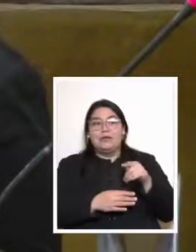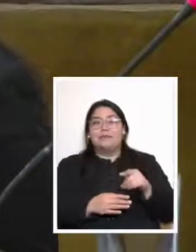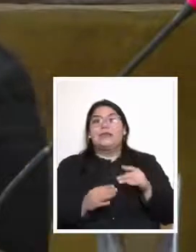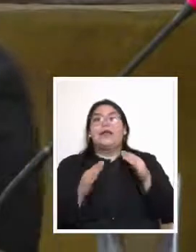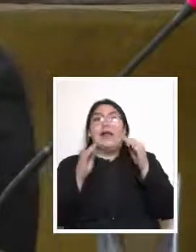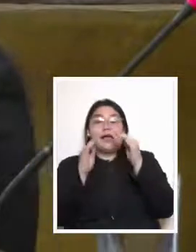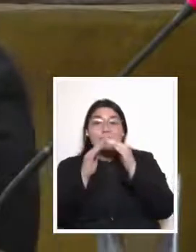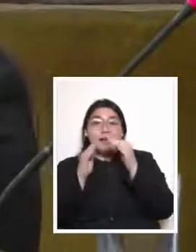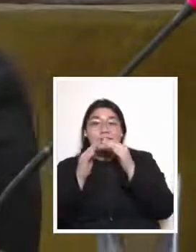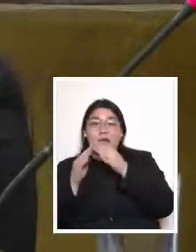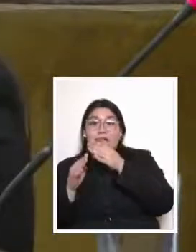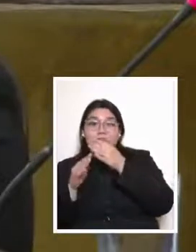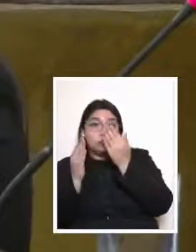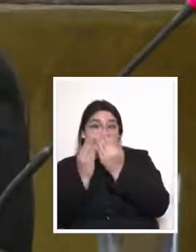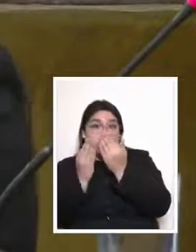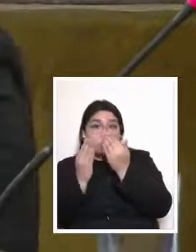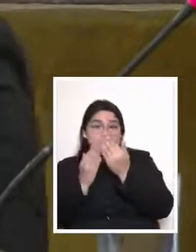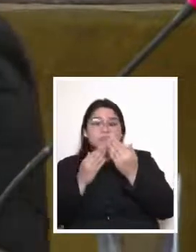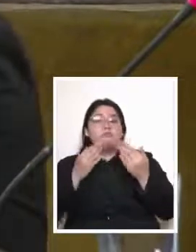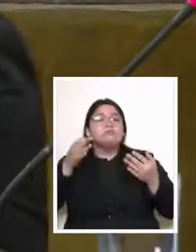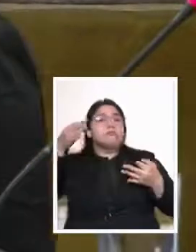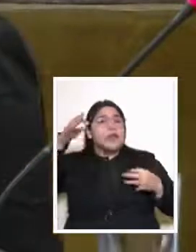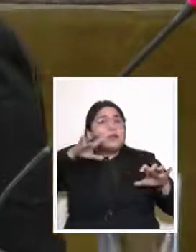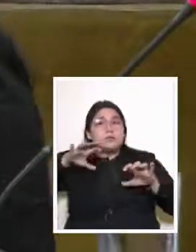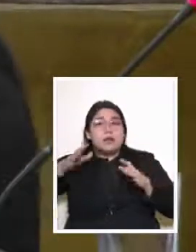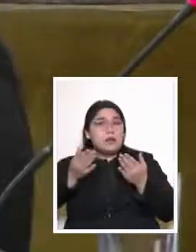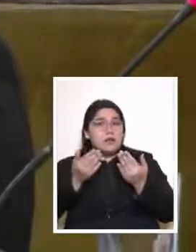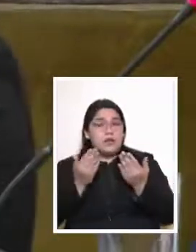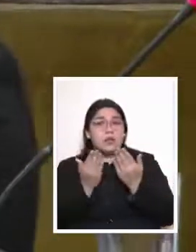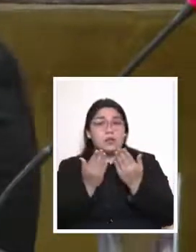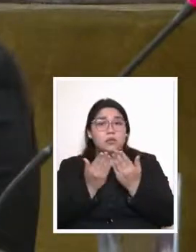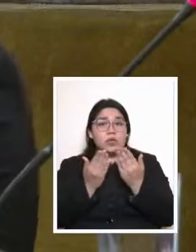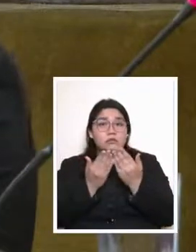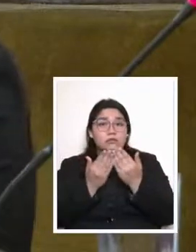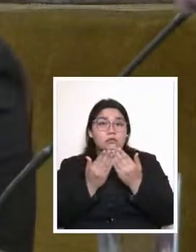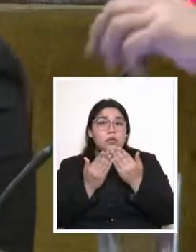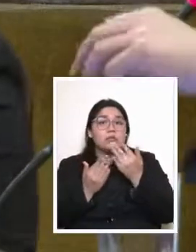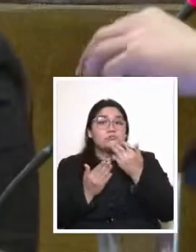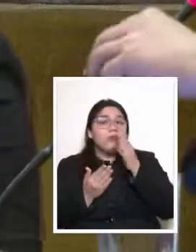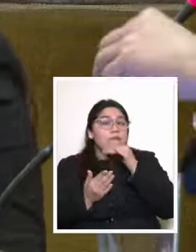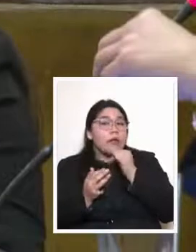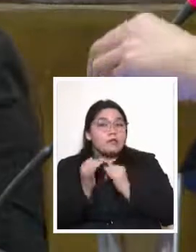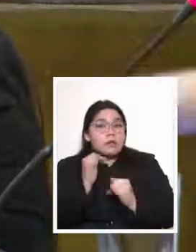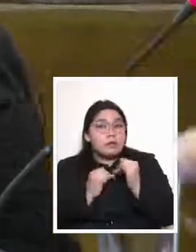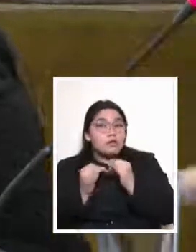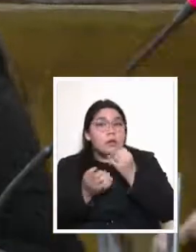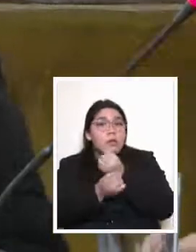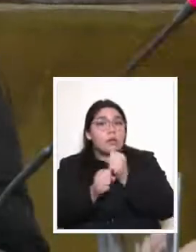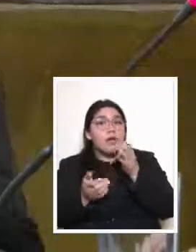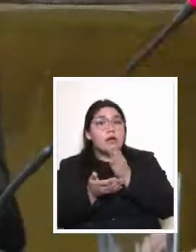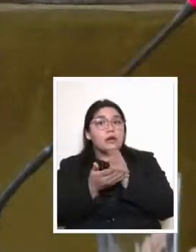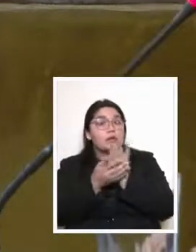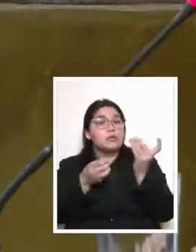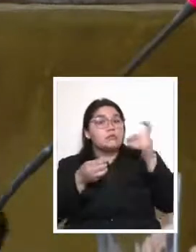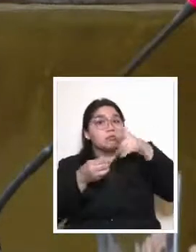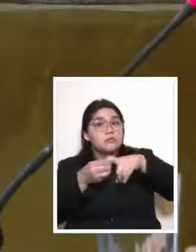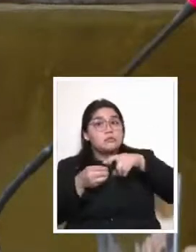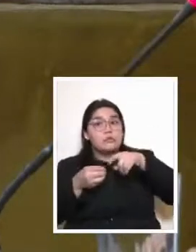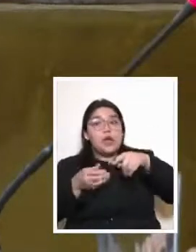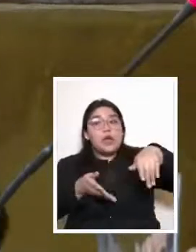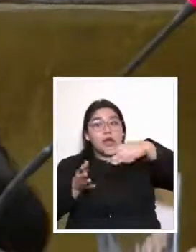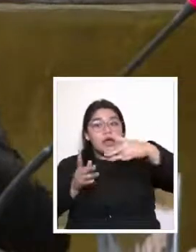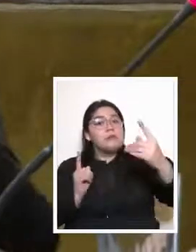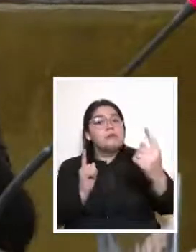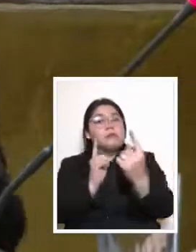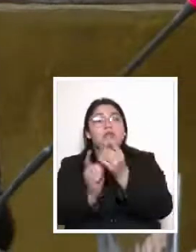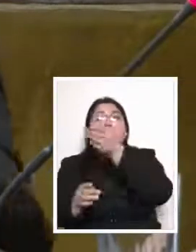el material que necesitaban para poder estudiar, porque no tenían conexión y no podían estar en las clases. Y me recibían en la calle, y en la calle les